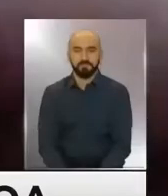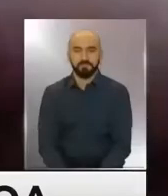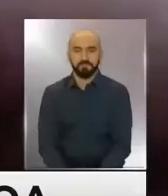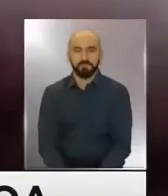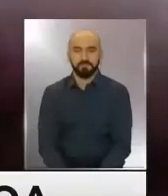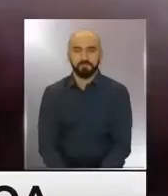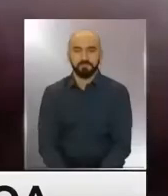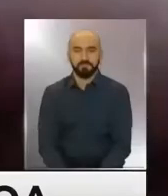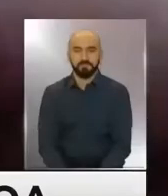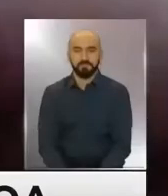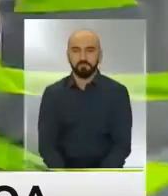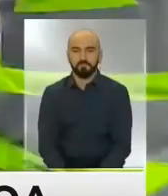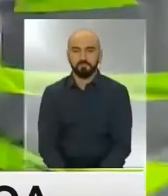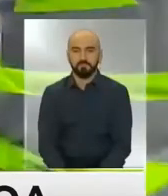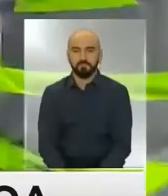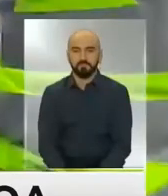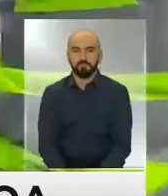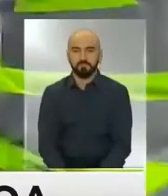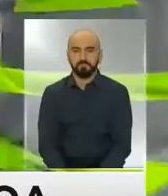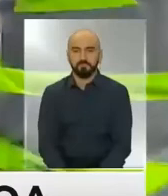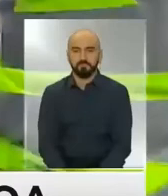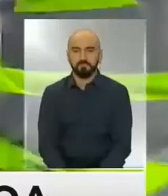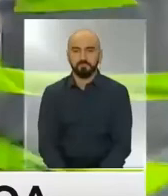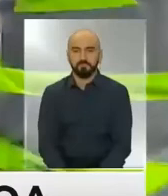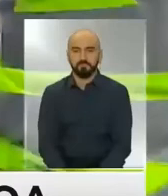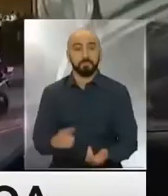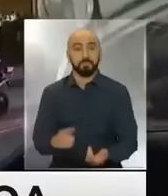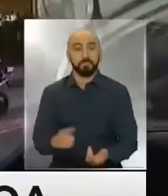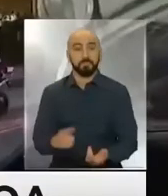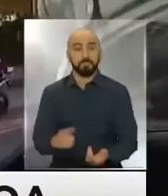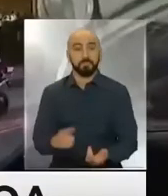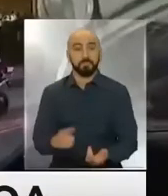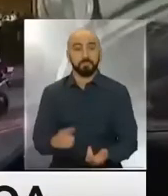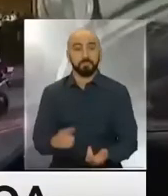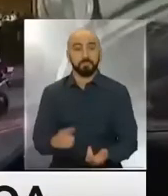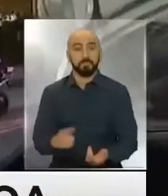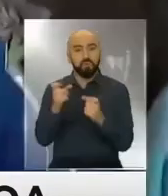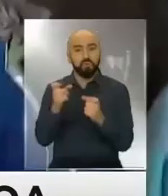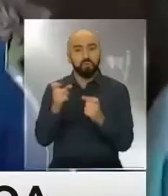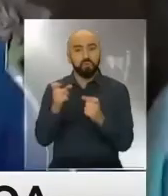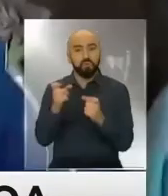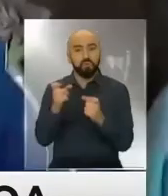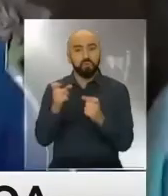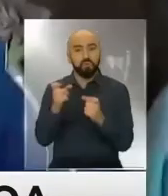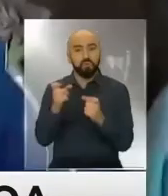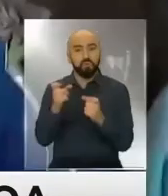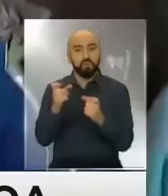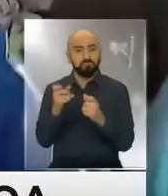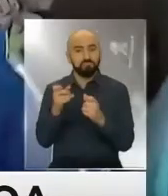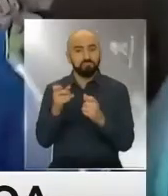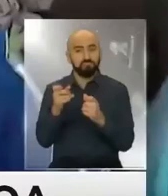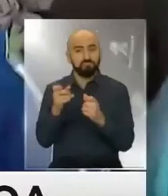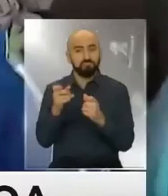En la comuna de Las Condes, en un control vehicular, a Carabineros le llamó la atención este taxista, que manejaba sin